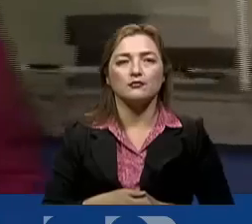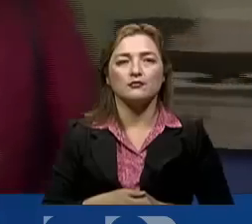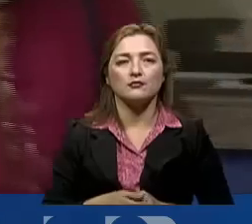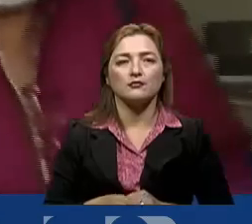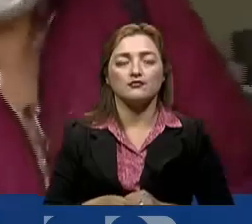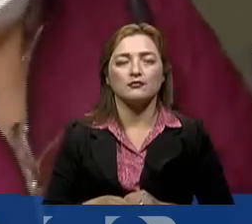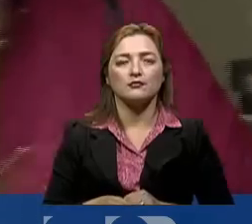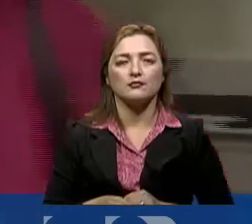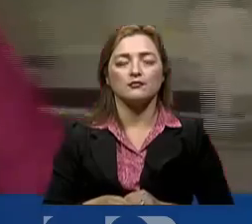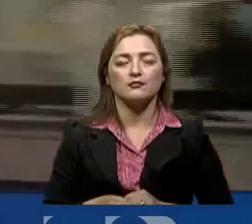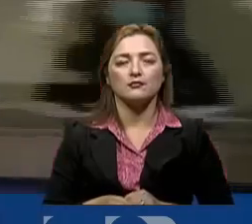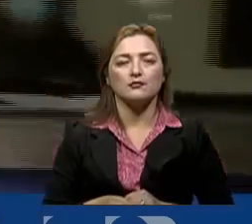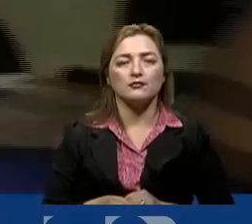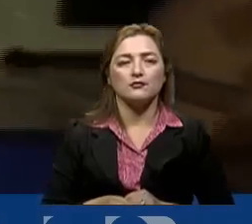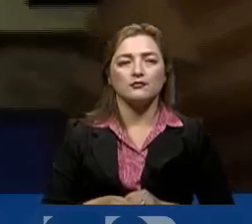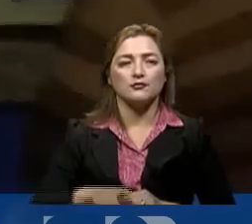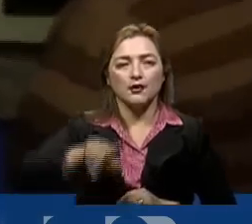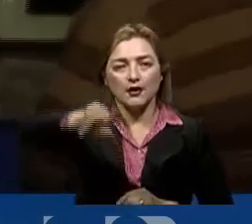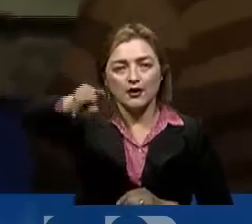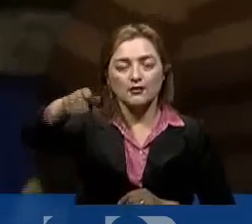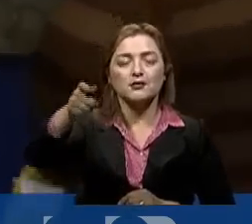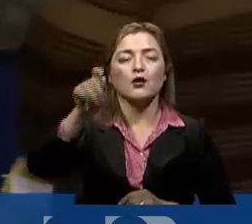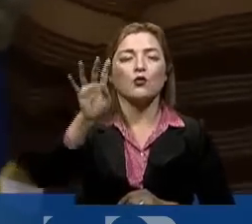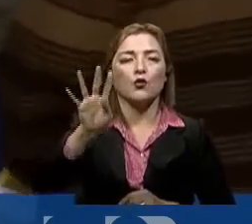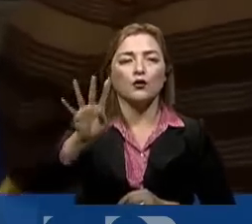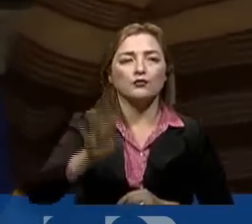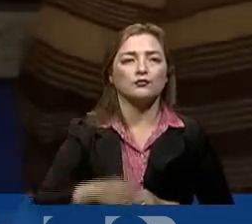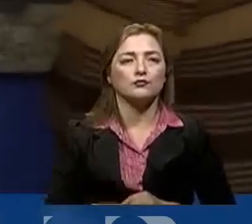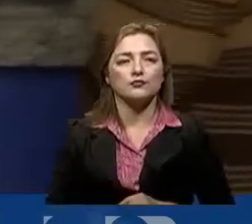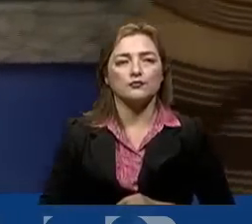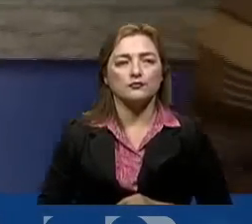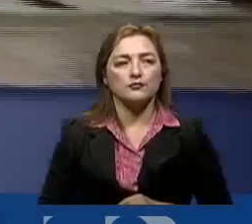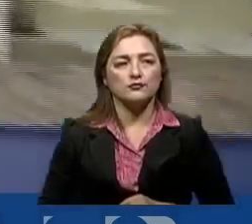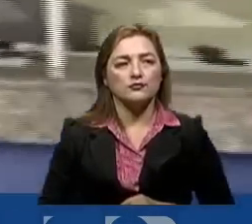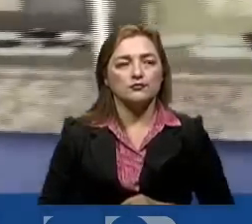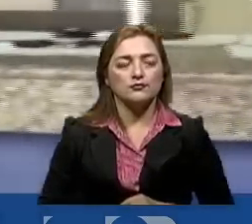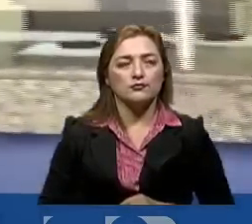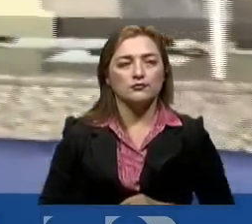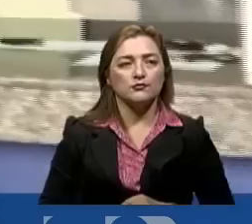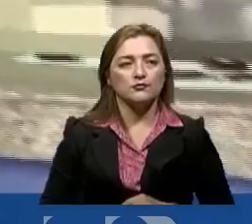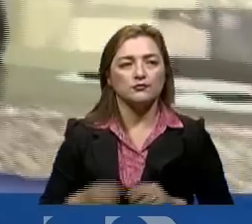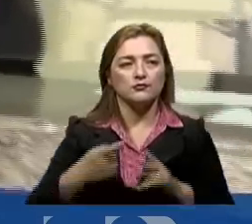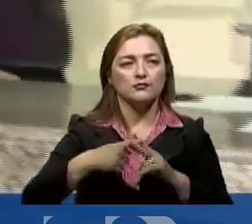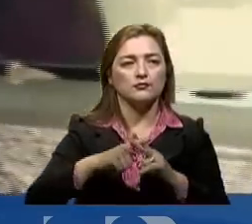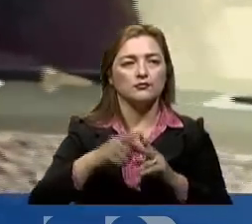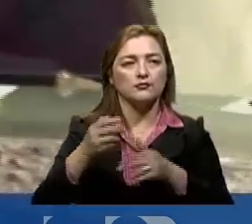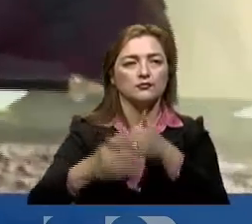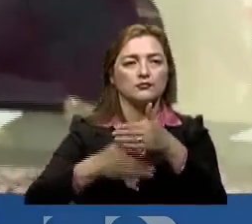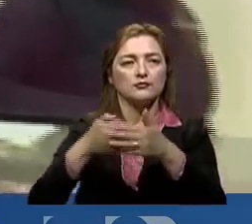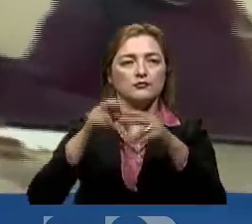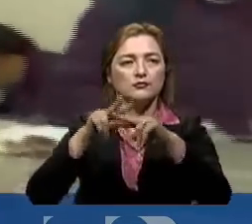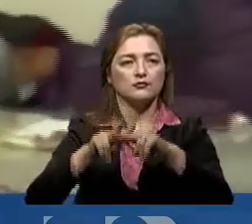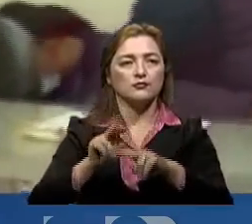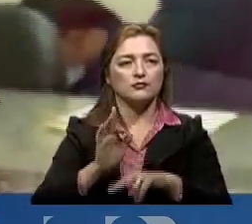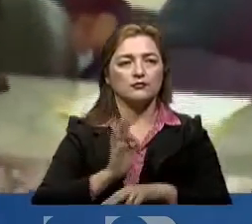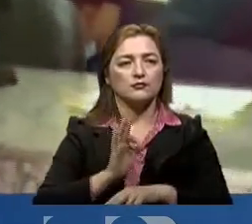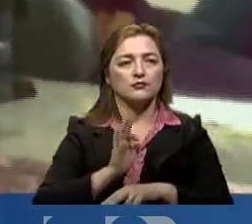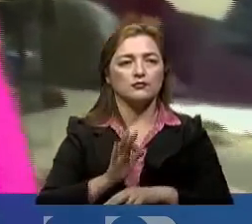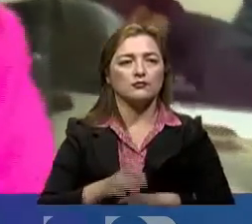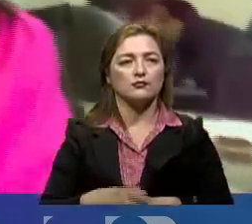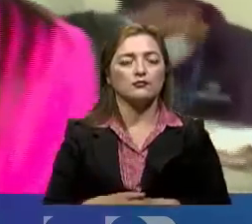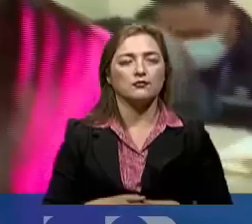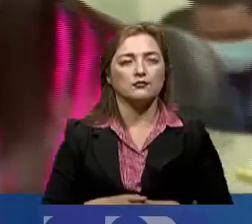Mi señor, muy buenos días. Estamos en vivo para Teleamazonas. Coméntenos, ¿cómo le parece a usted el inicio ya de este proceso de revisión técnica vehicular